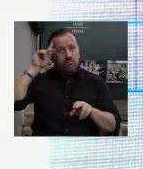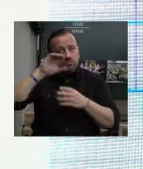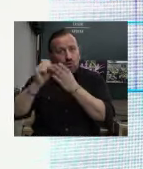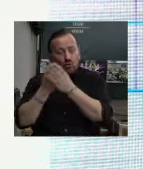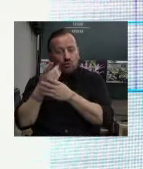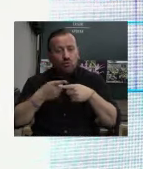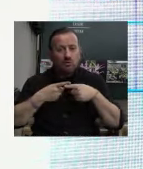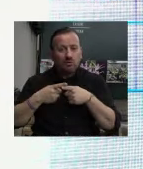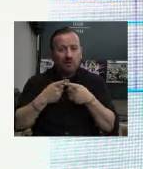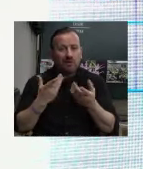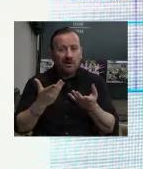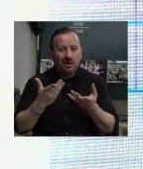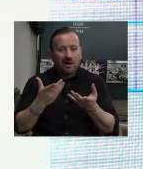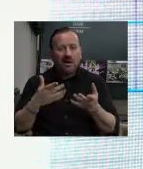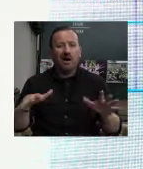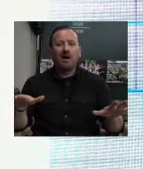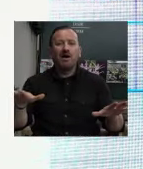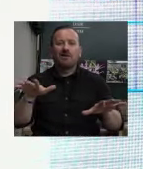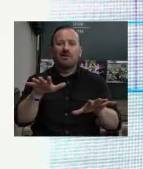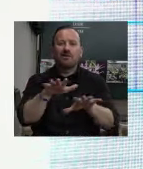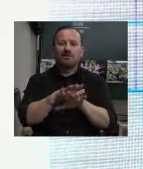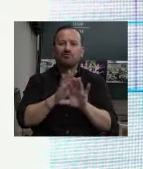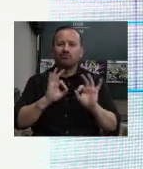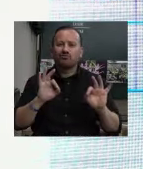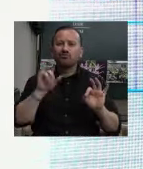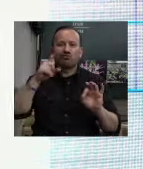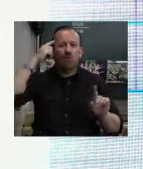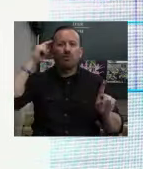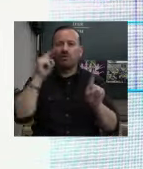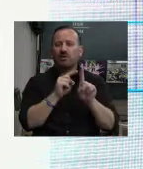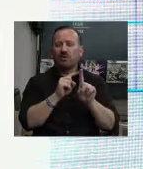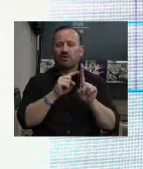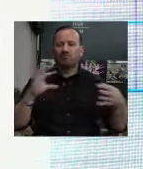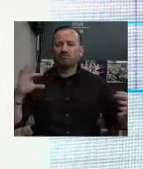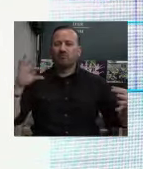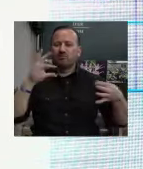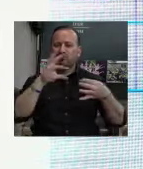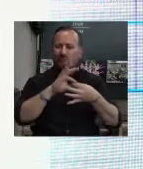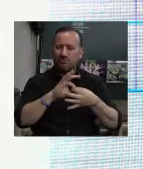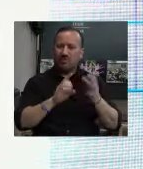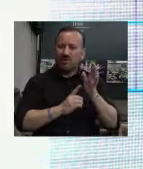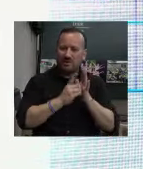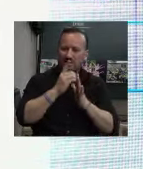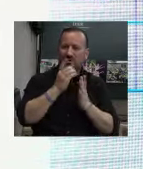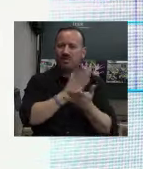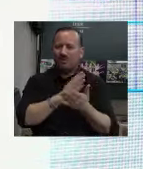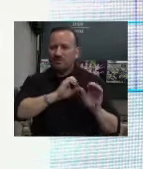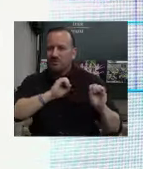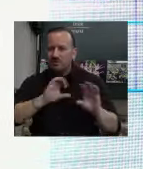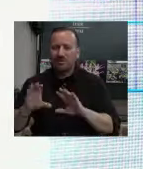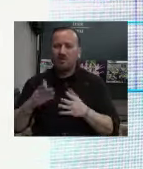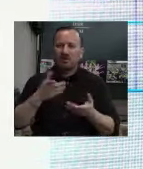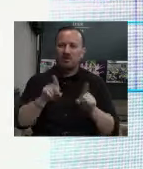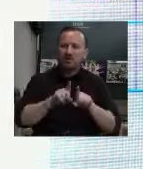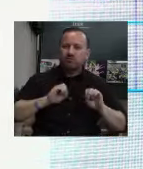social está armonizado con los propósitos de vinculación de desarrollo académico de